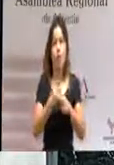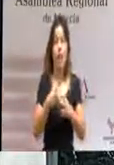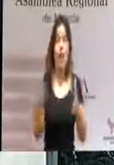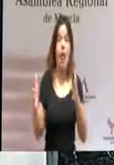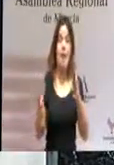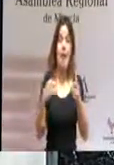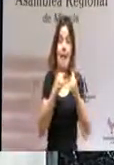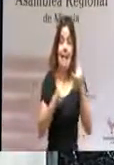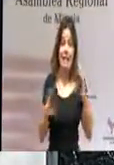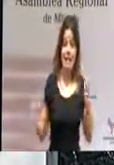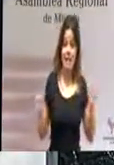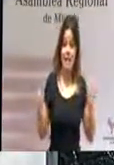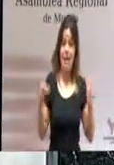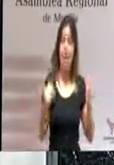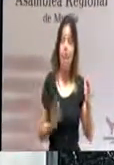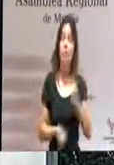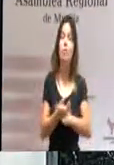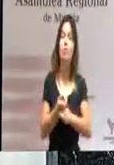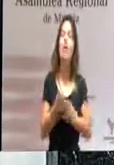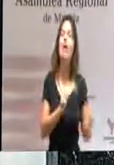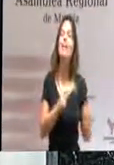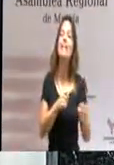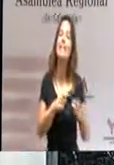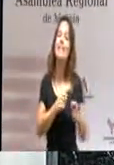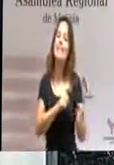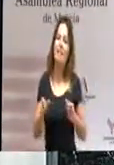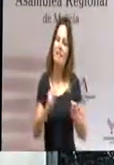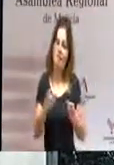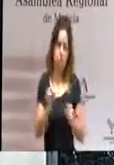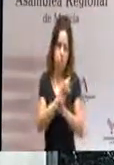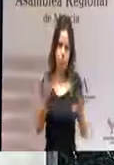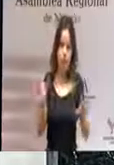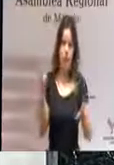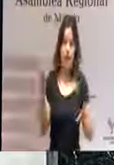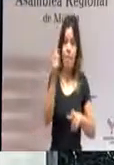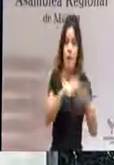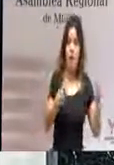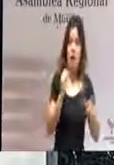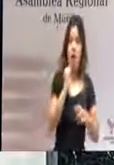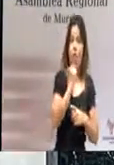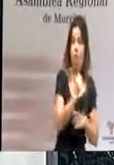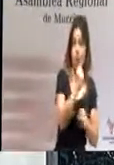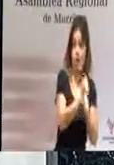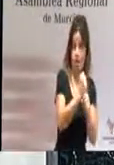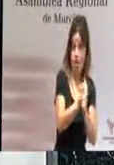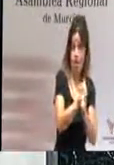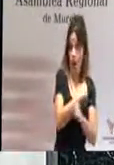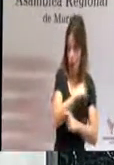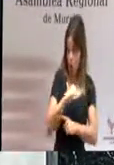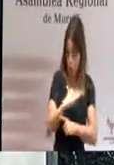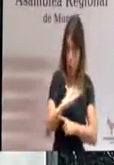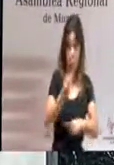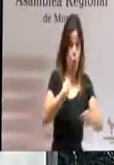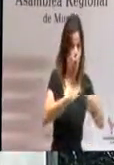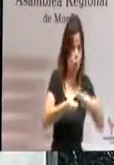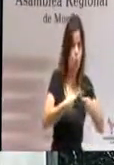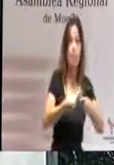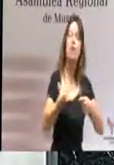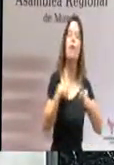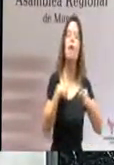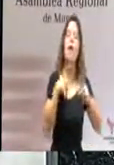crisis se ha producido una transferencia clara. Las personas que dependen de su trabajo, los autónomos, los comerciantes, los